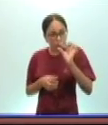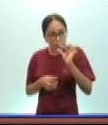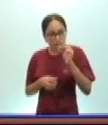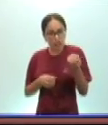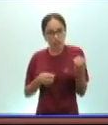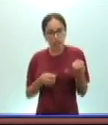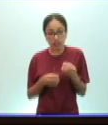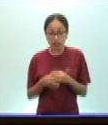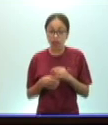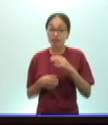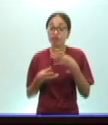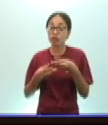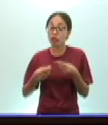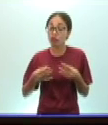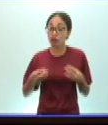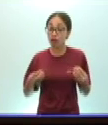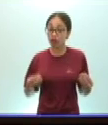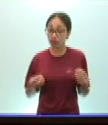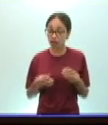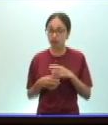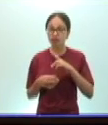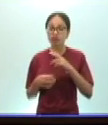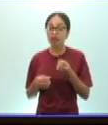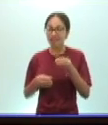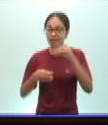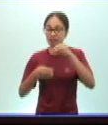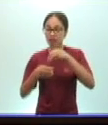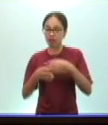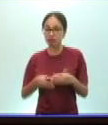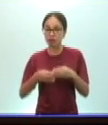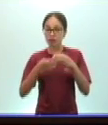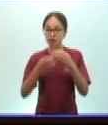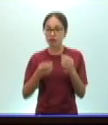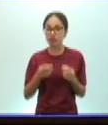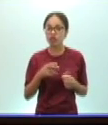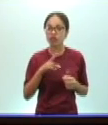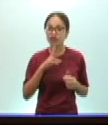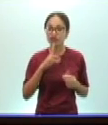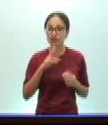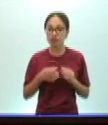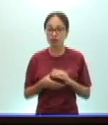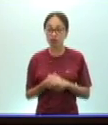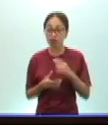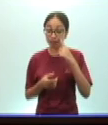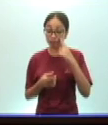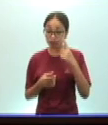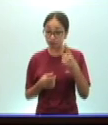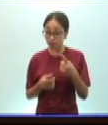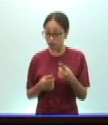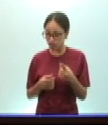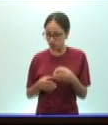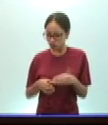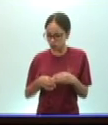de la arena al agua. Y observen qué va a ocurrir.